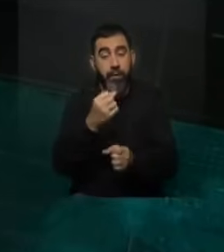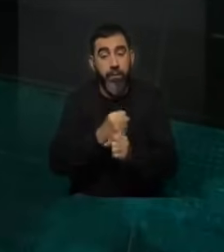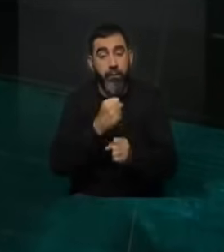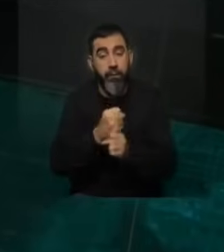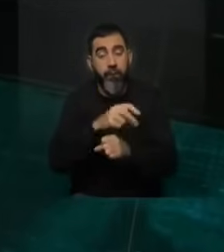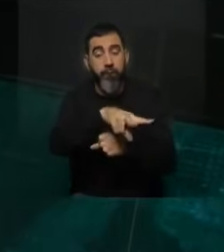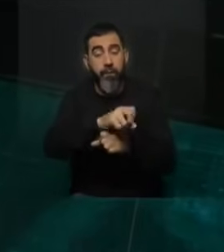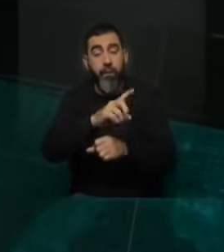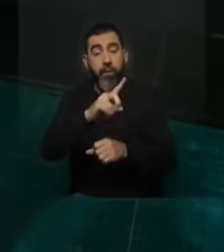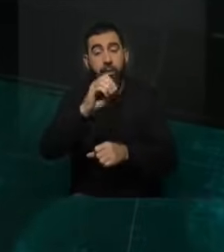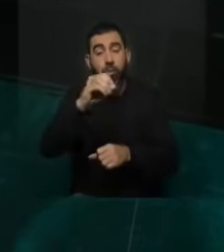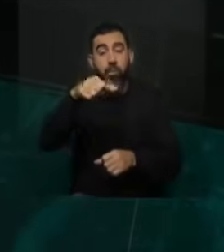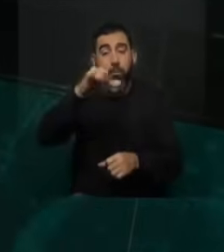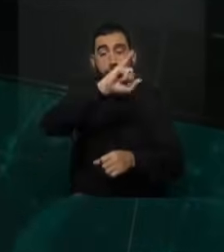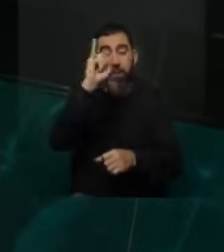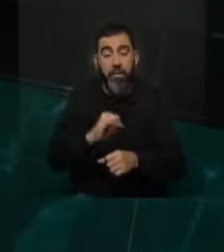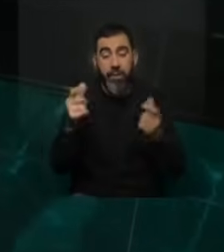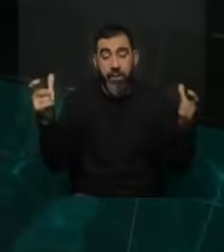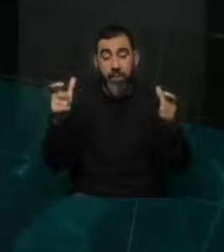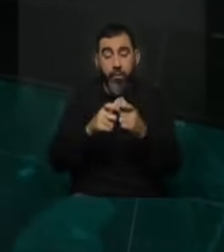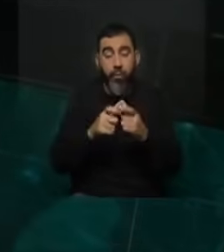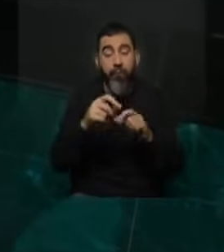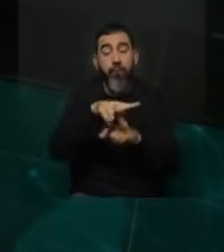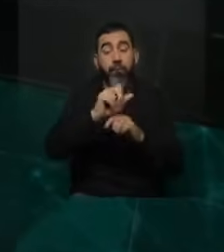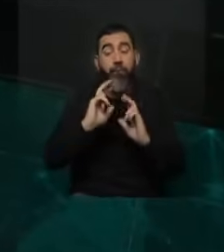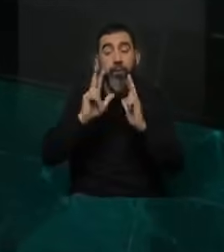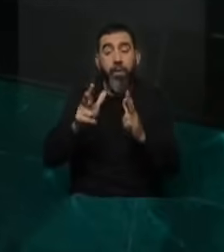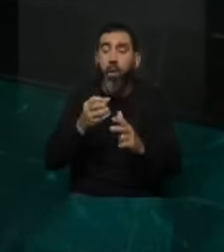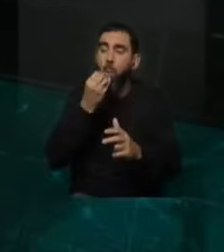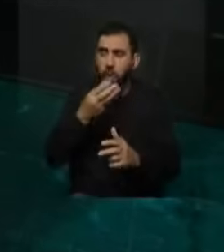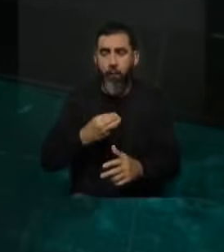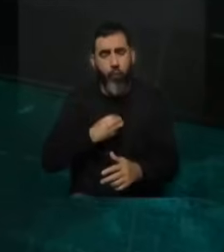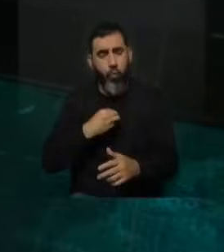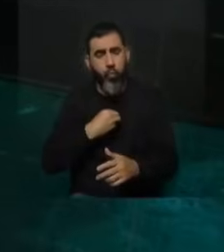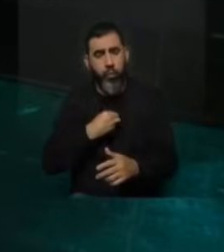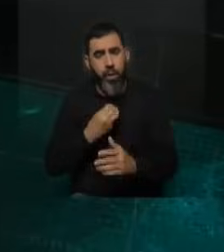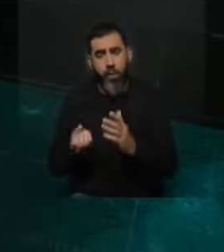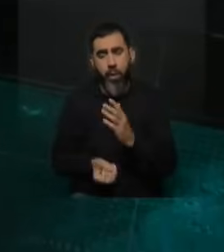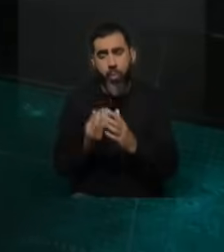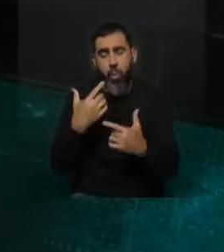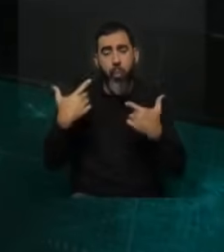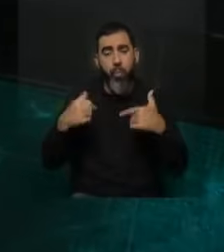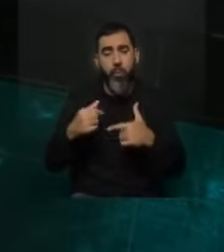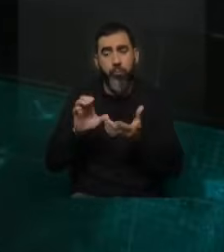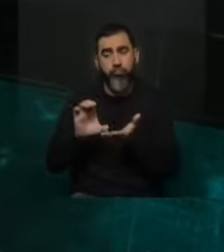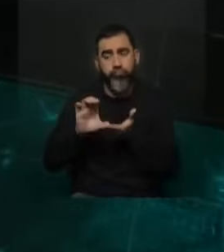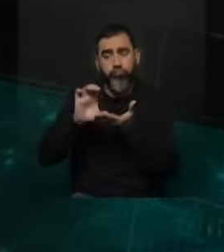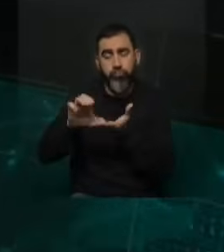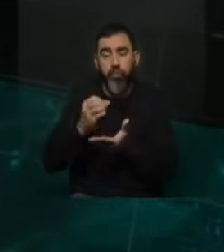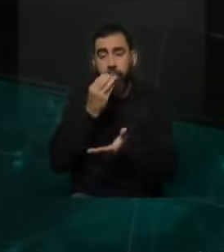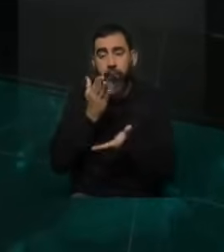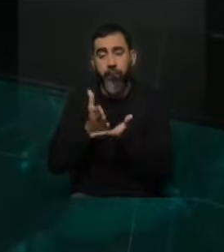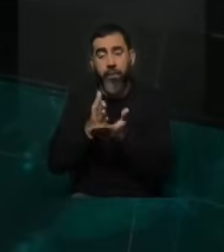el fiscal de corte Juan Gómez tras el encuentro Gómez dijo encontrar buena disposición del nuevo ministro y la asignación de recursos En beneficio de